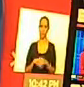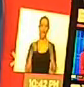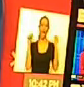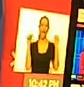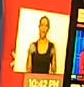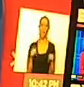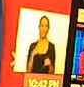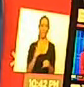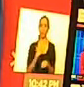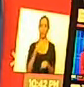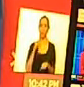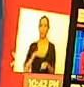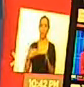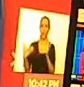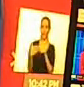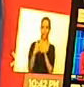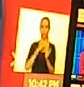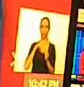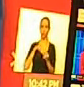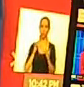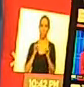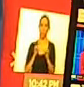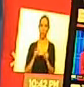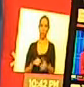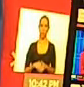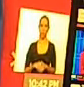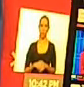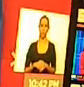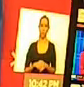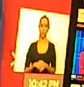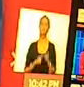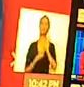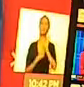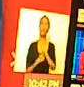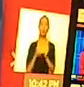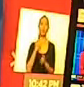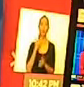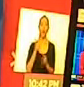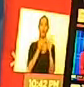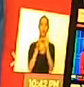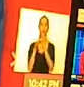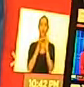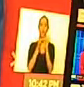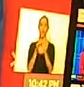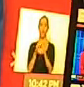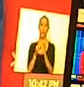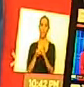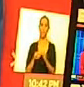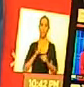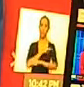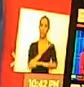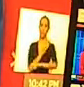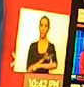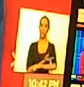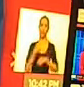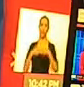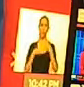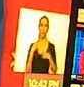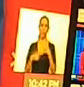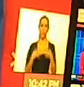para atacarnos nosotros mismos, sino demostrar más bien unidad y fortaleza entre los